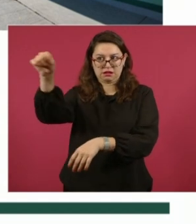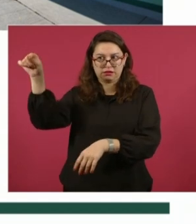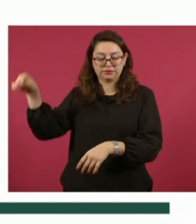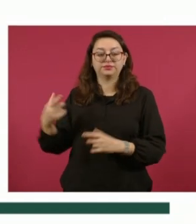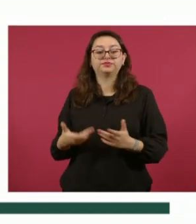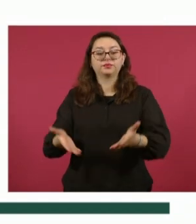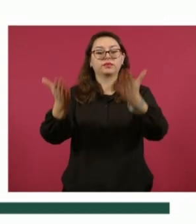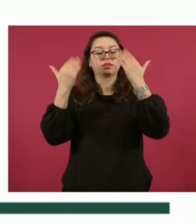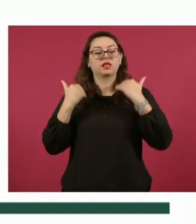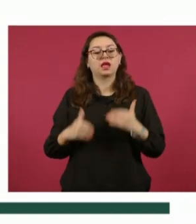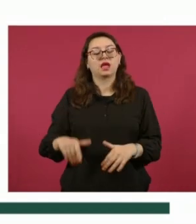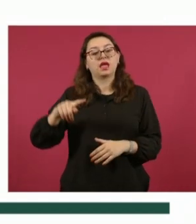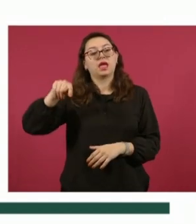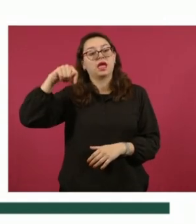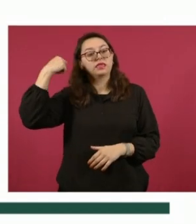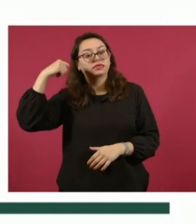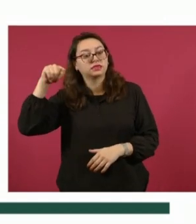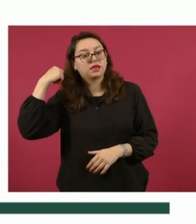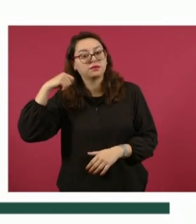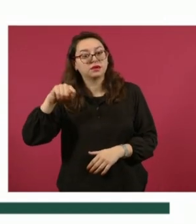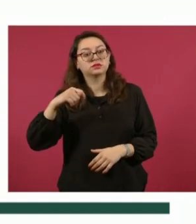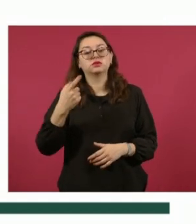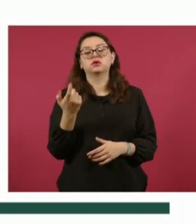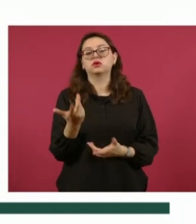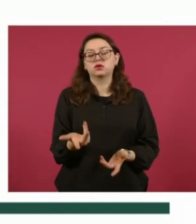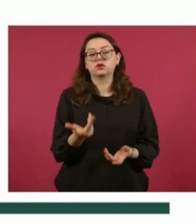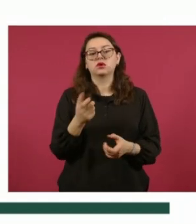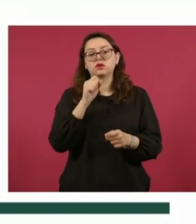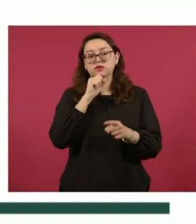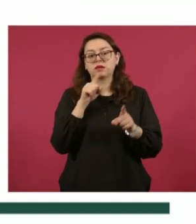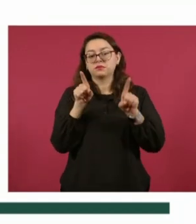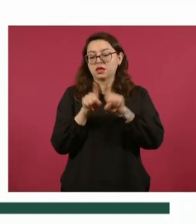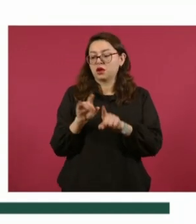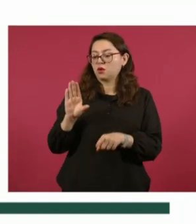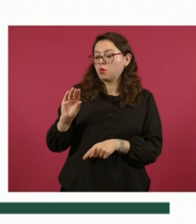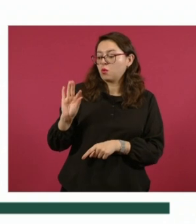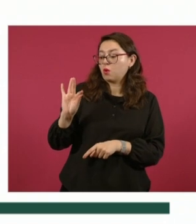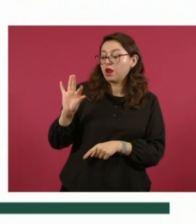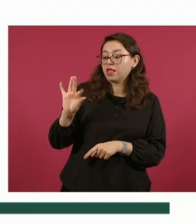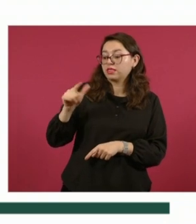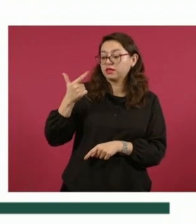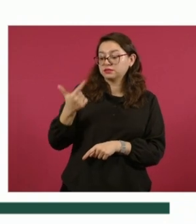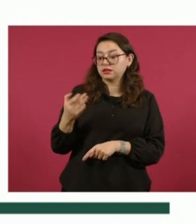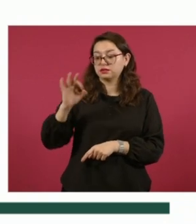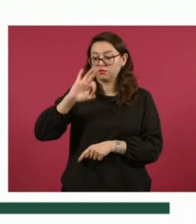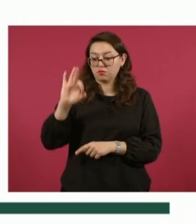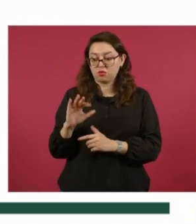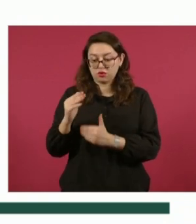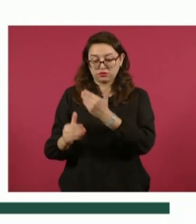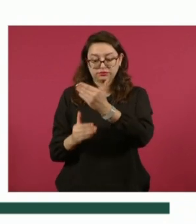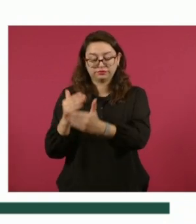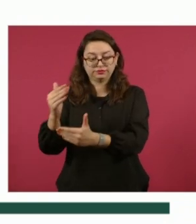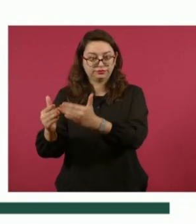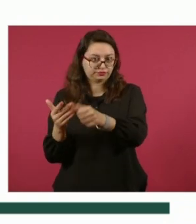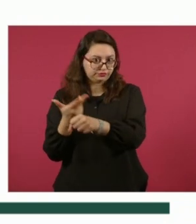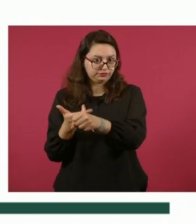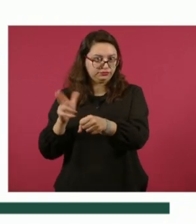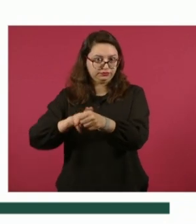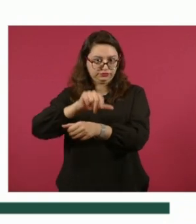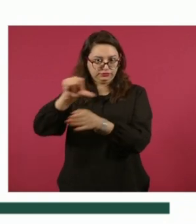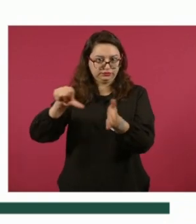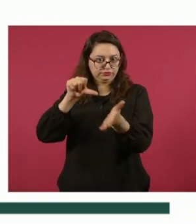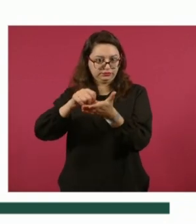23 hospitales y 457 centros de salud, hay un avance del 47%. En el caso de equipamiento,